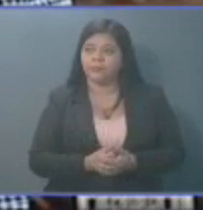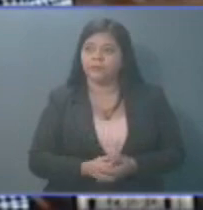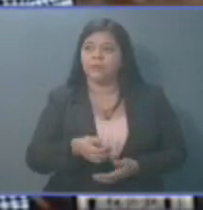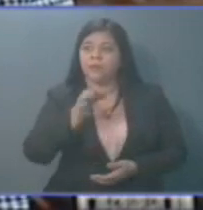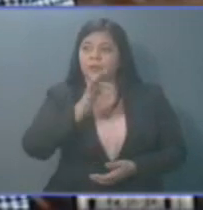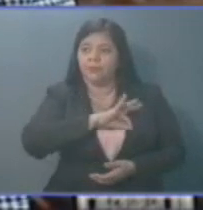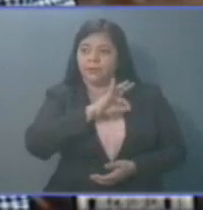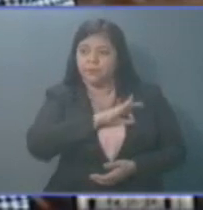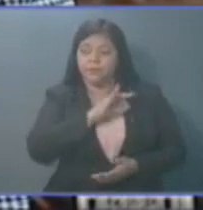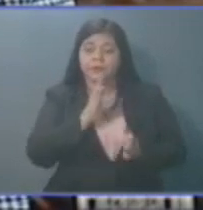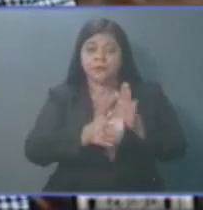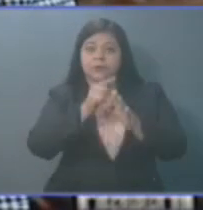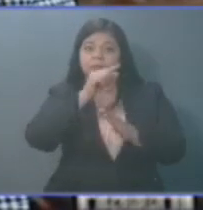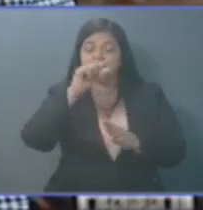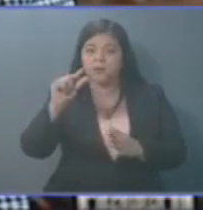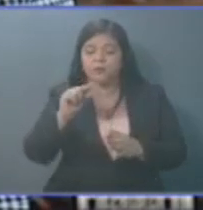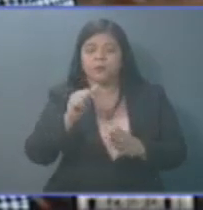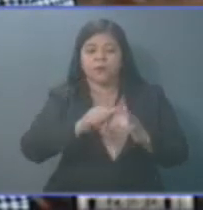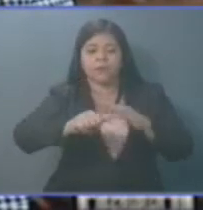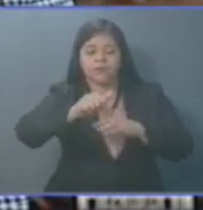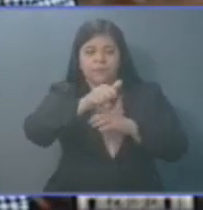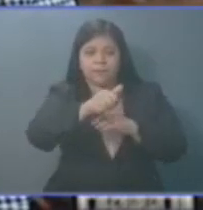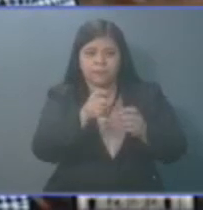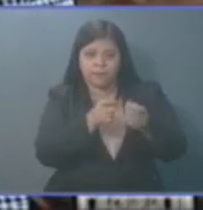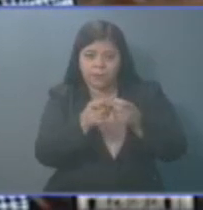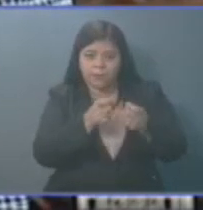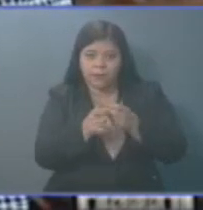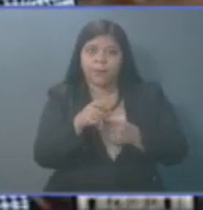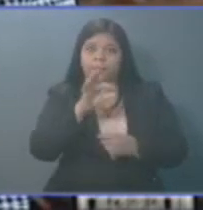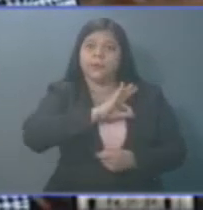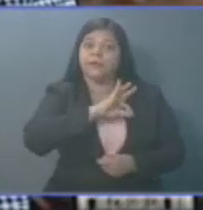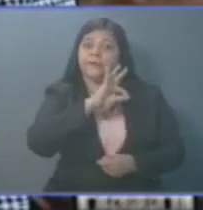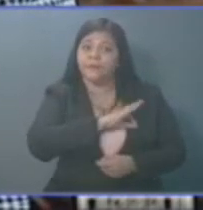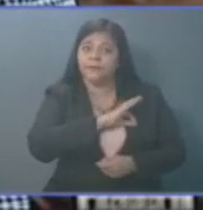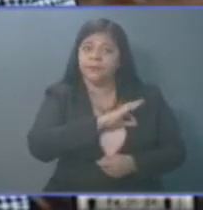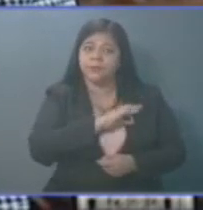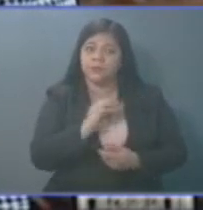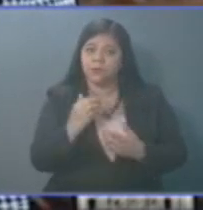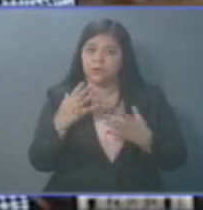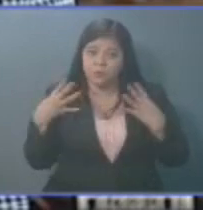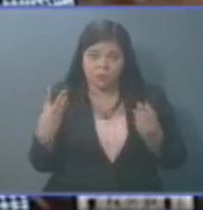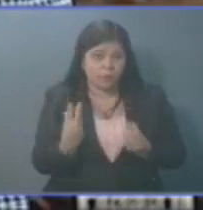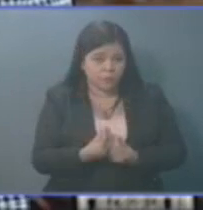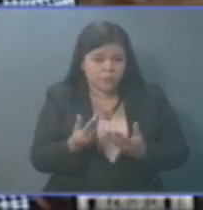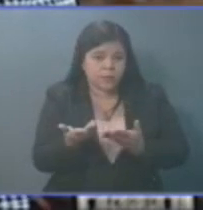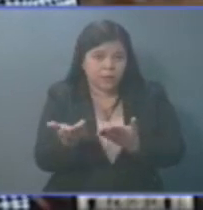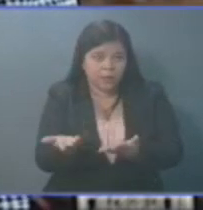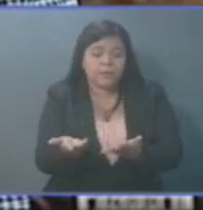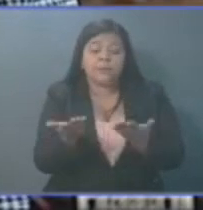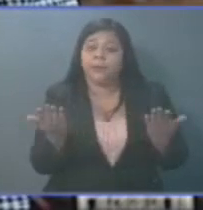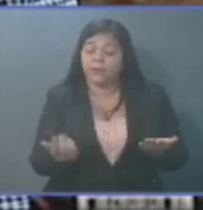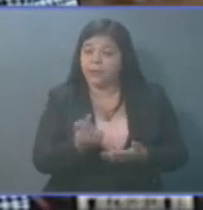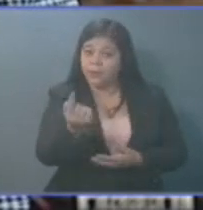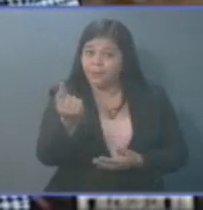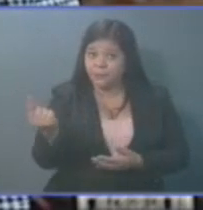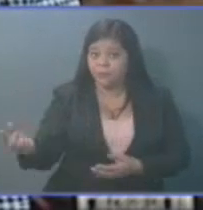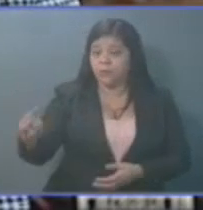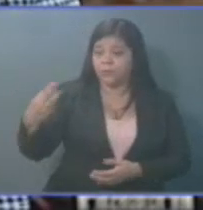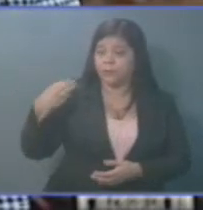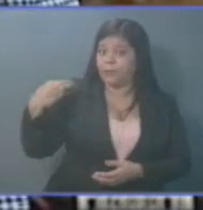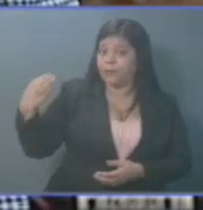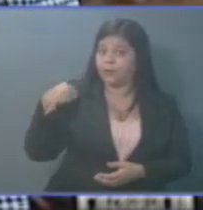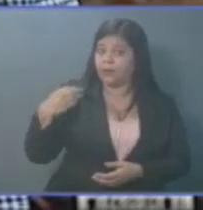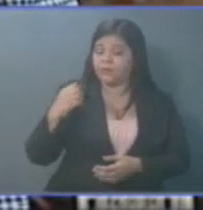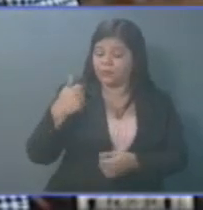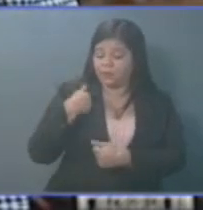del Instituto Administrador de los Beneficios y Prestaciones Sociales para los veteranos militares de la